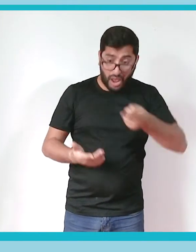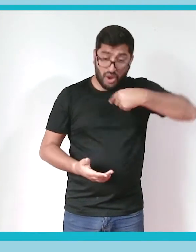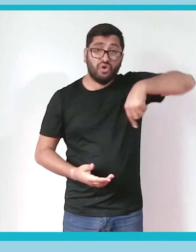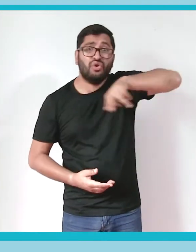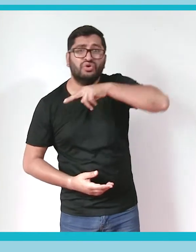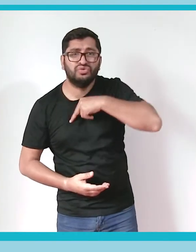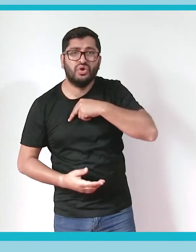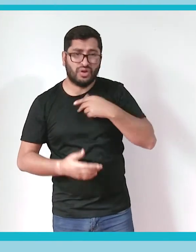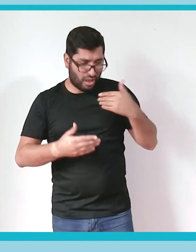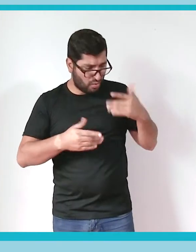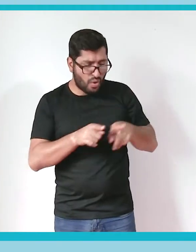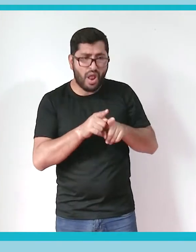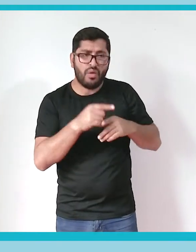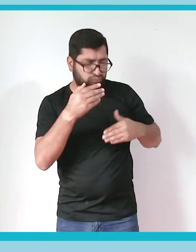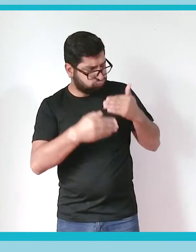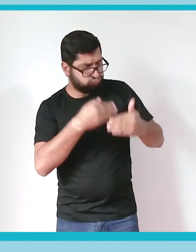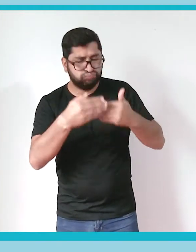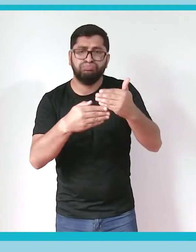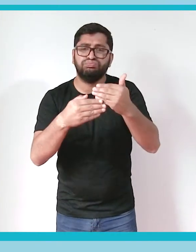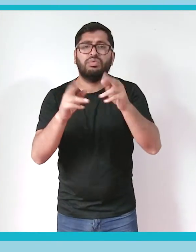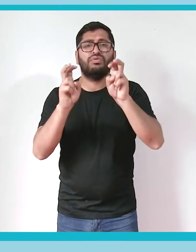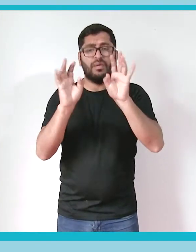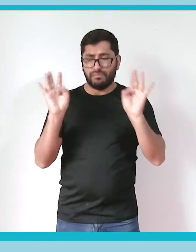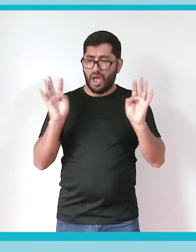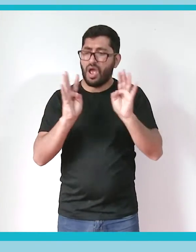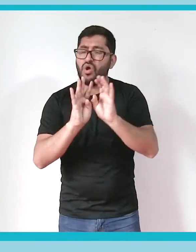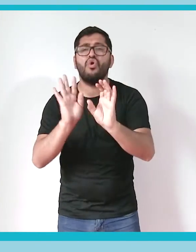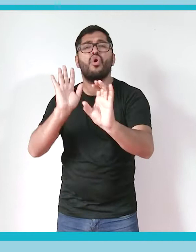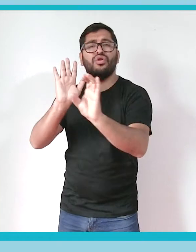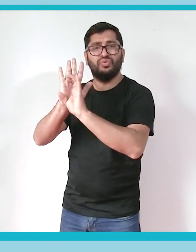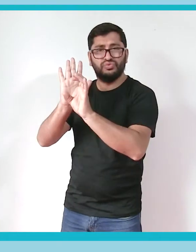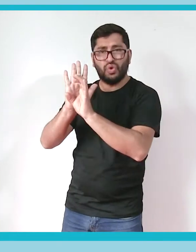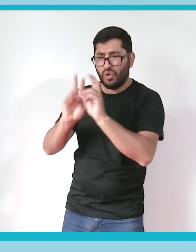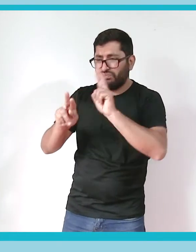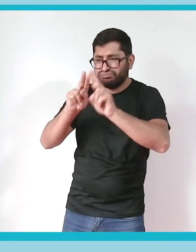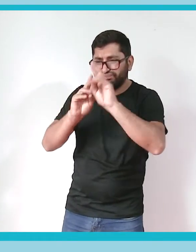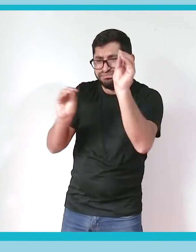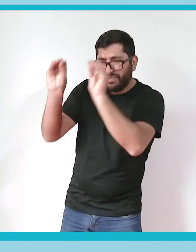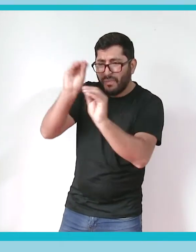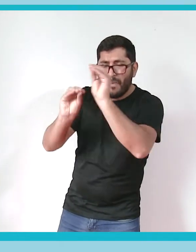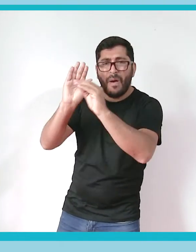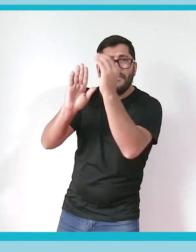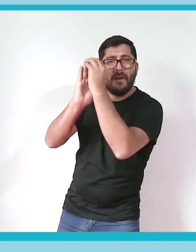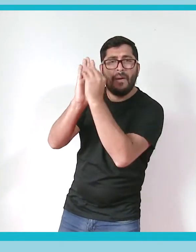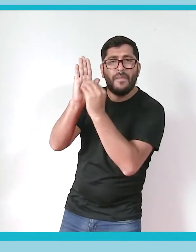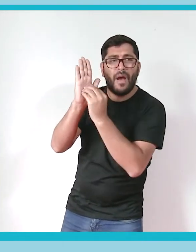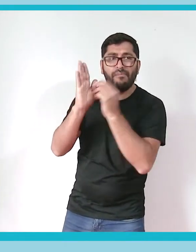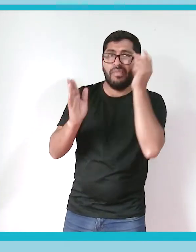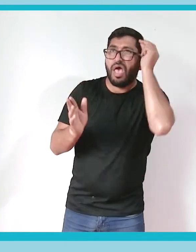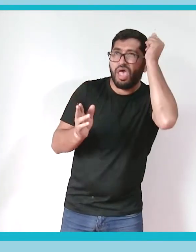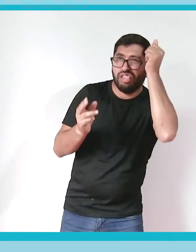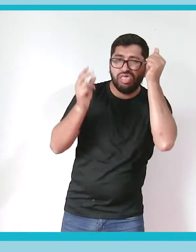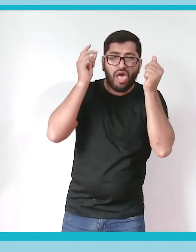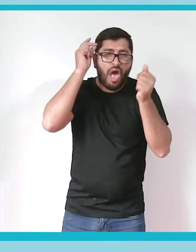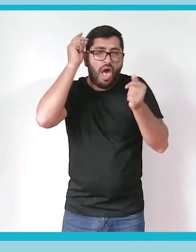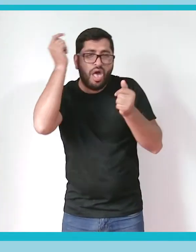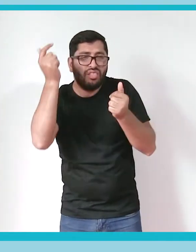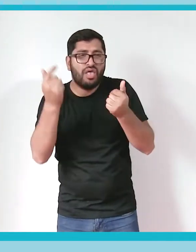Y nosotros, para este proceso de la Convención Constituyente, hicimos